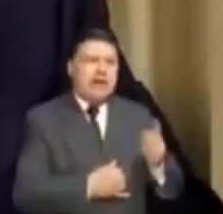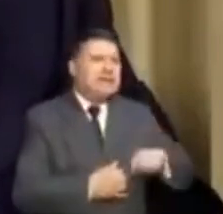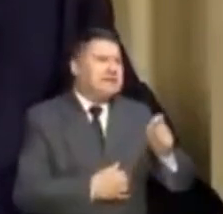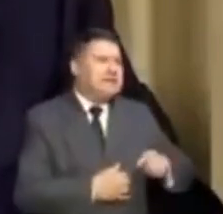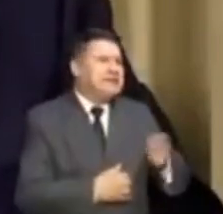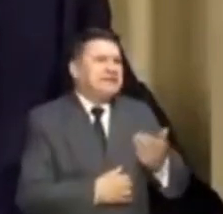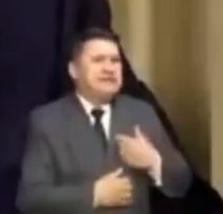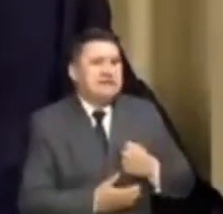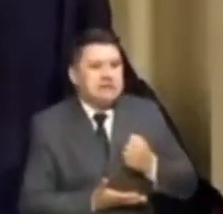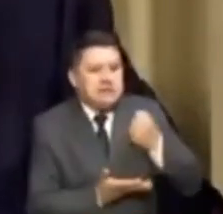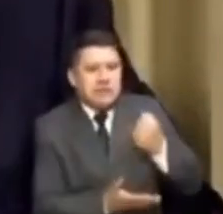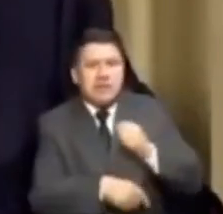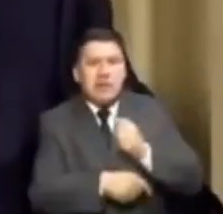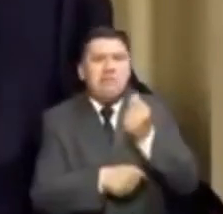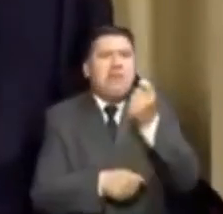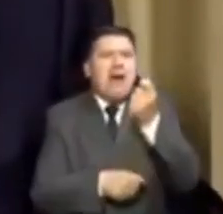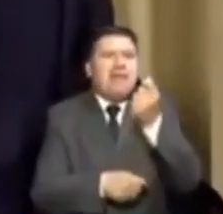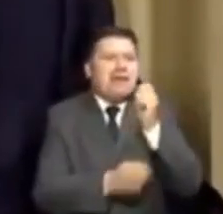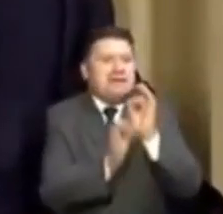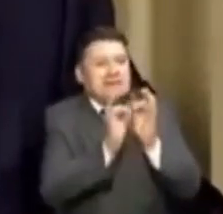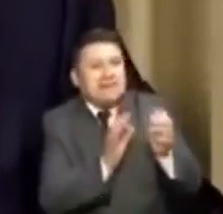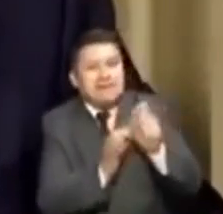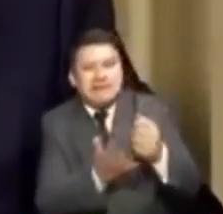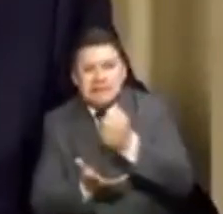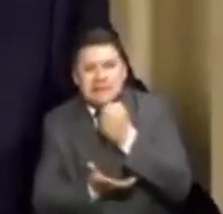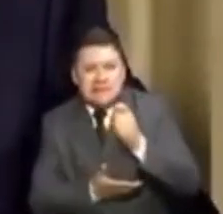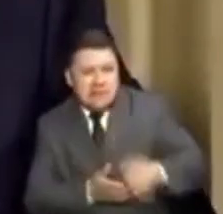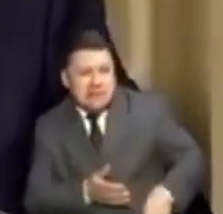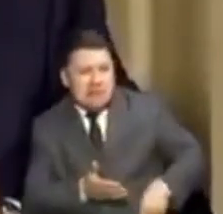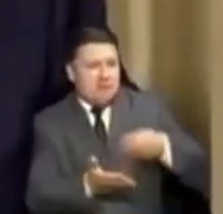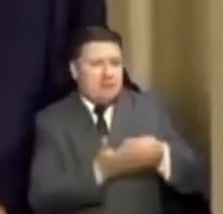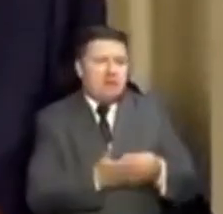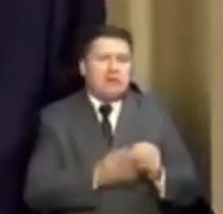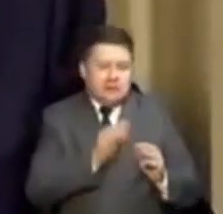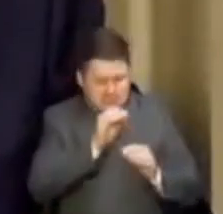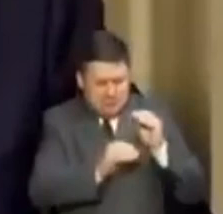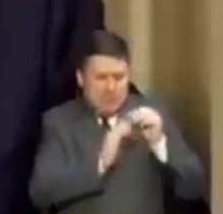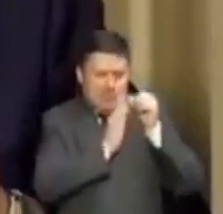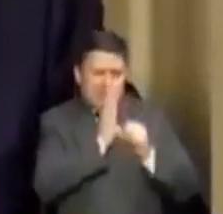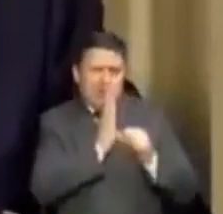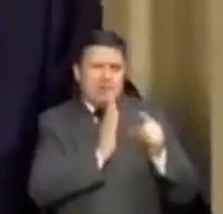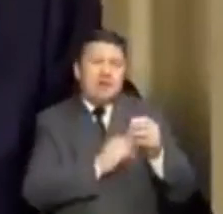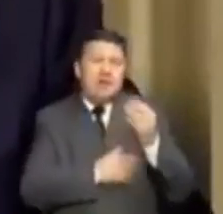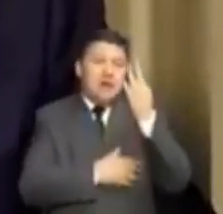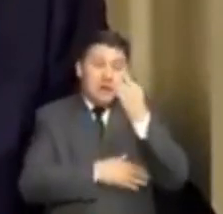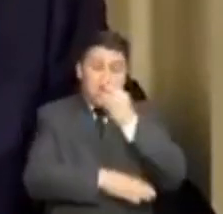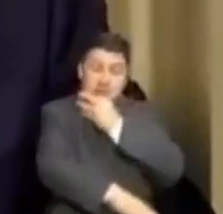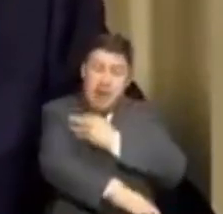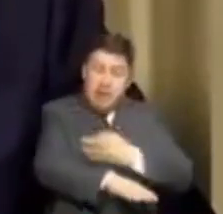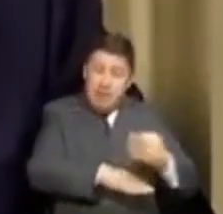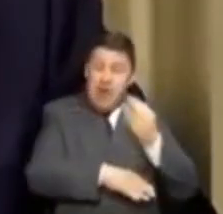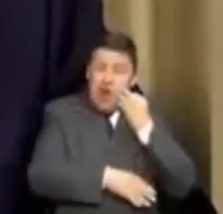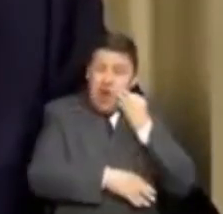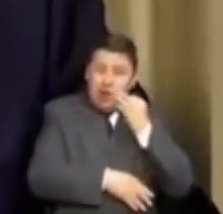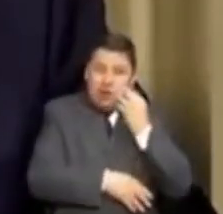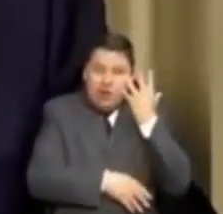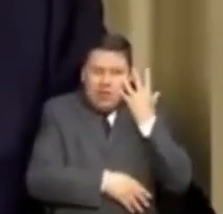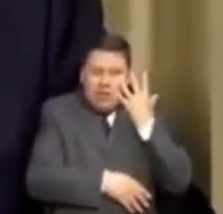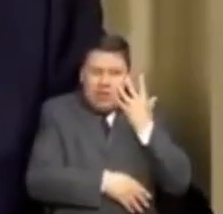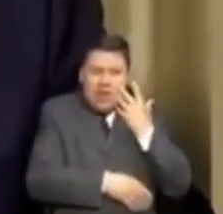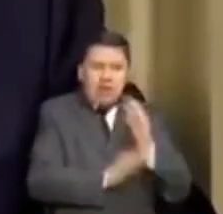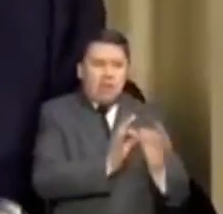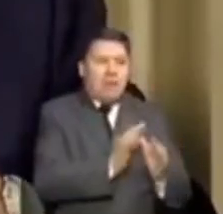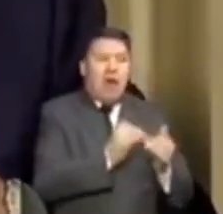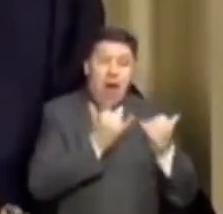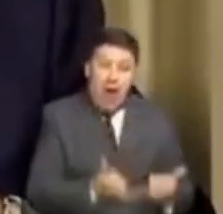necesitaban una mano, necesitaban efectivo, necesitaban recursos en su bolsillo. Diseñamos un programa para llegarle a 3 millones de hogares en cuestión de días.